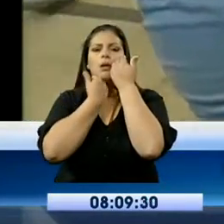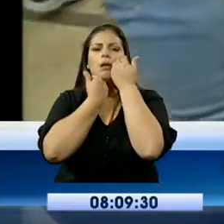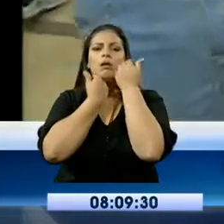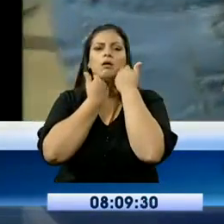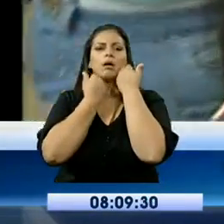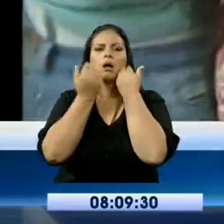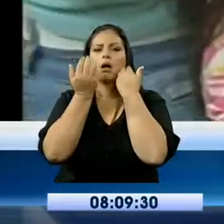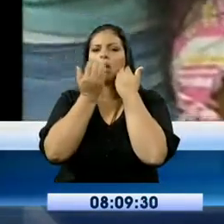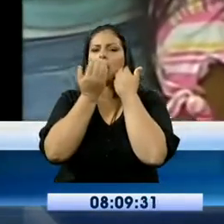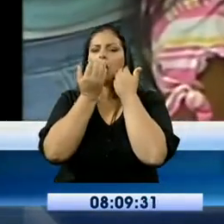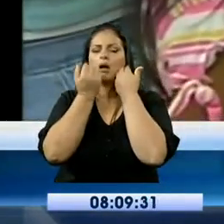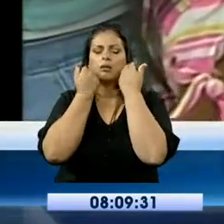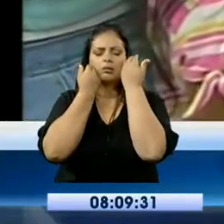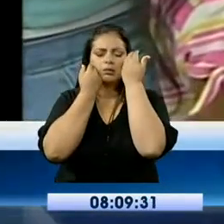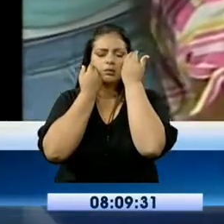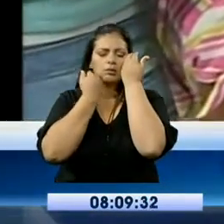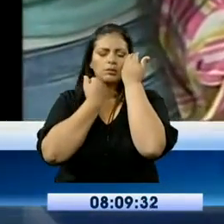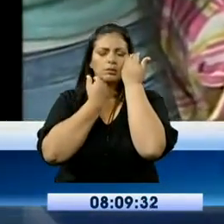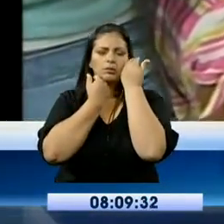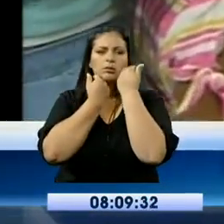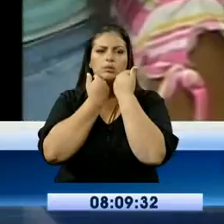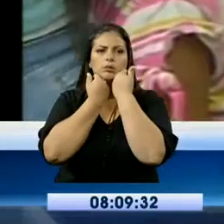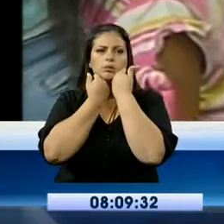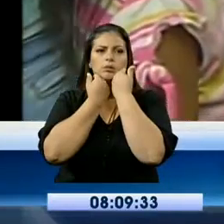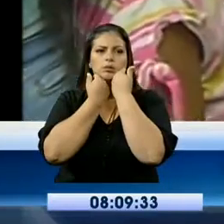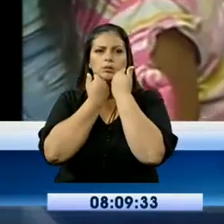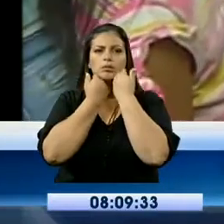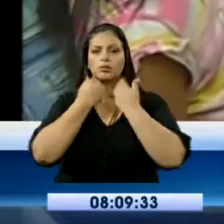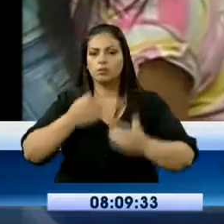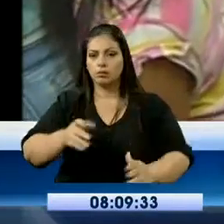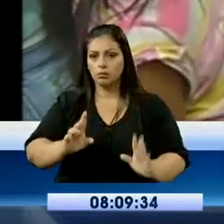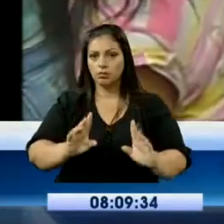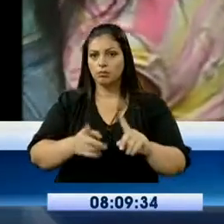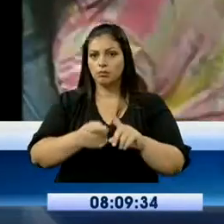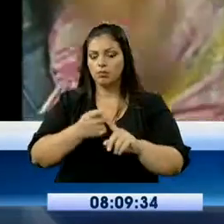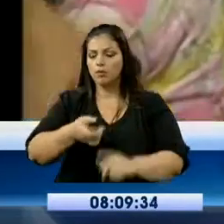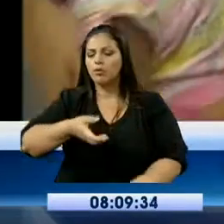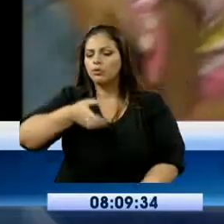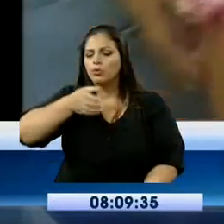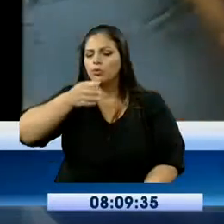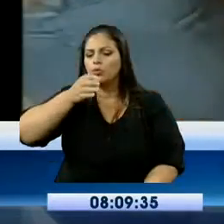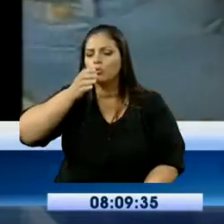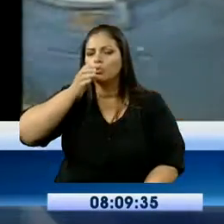post? Previo, aún no se les aplica. Allá. Primero se les está dando algo